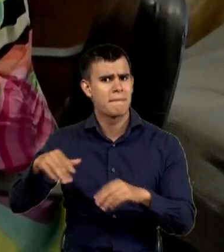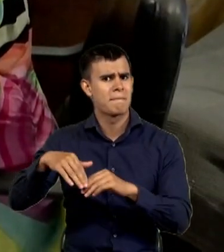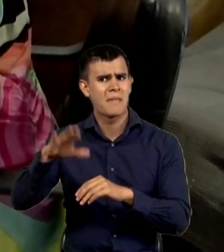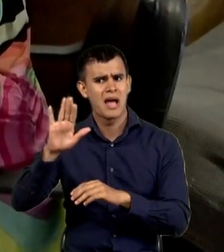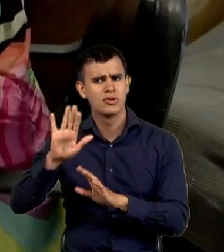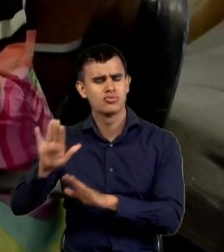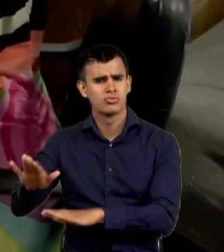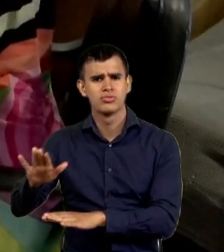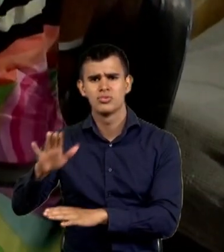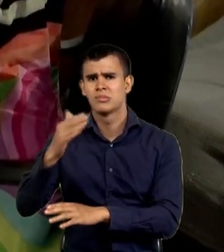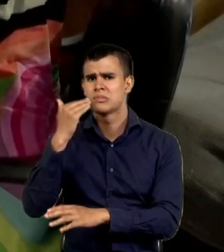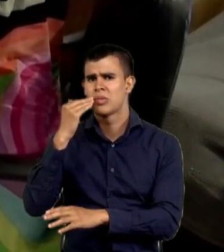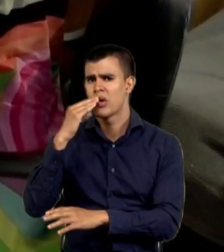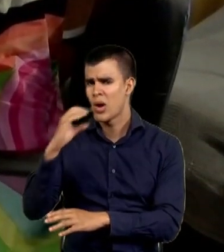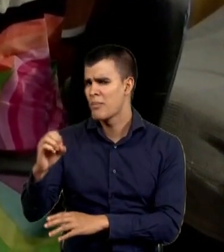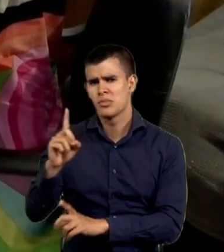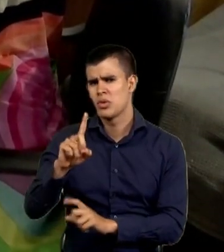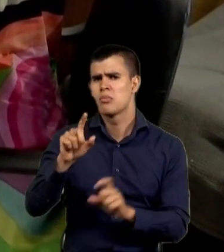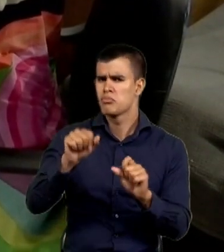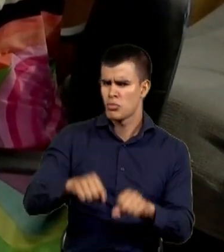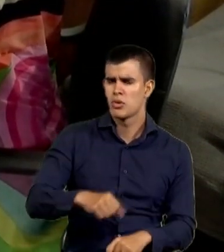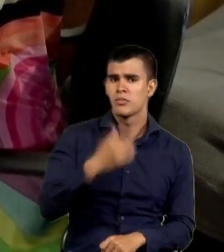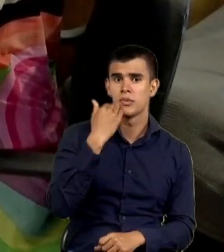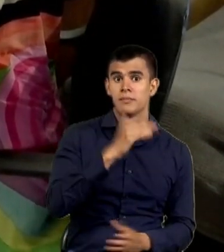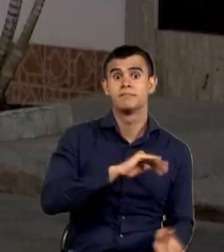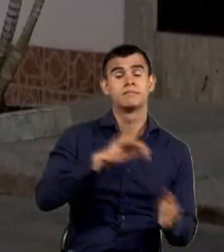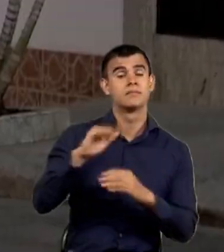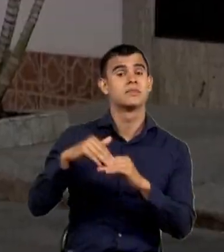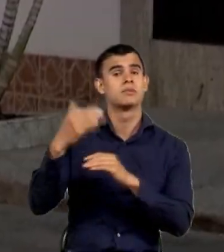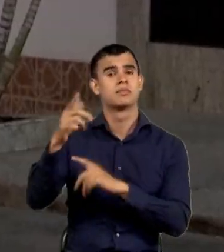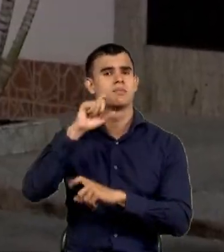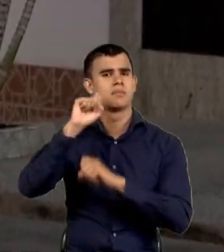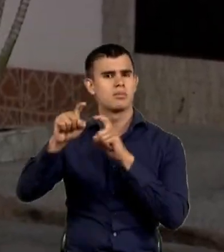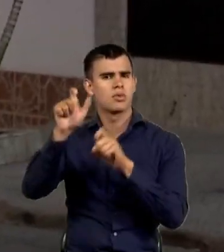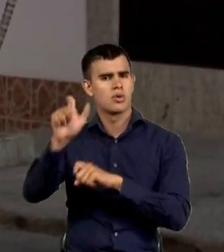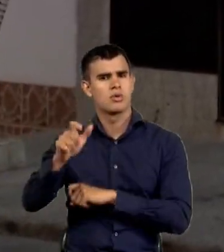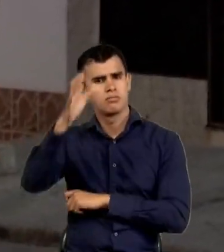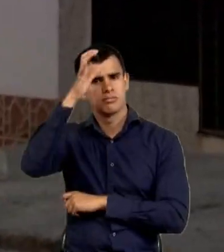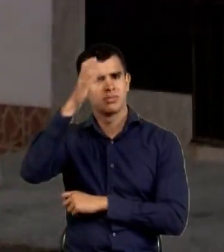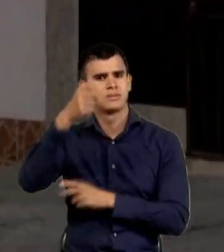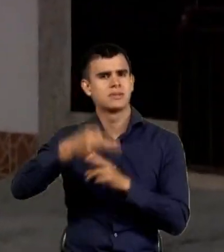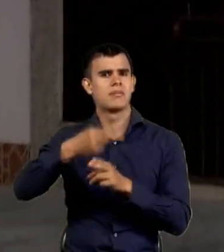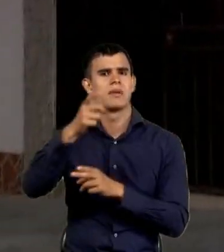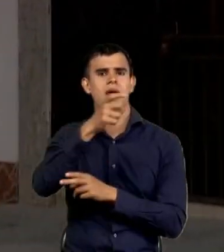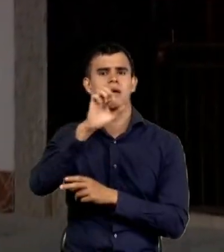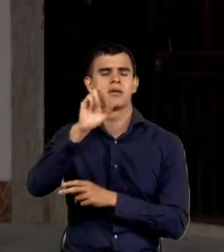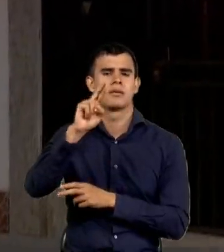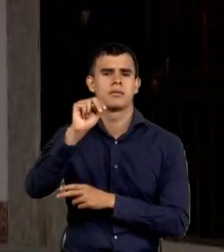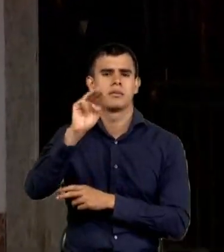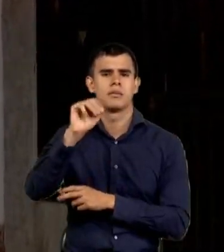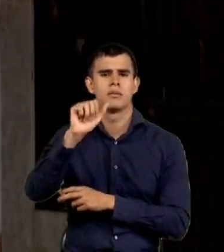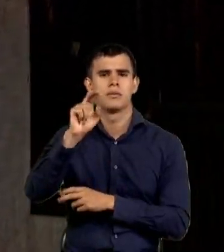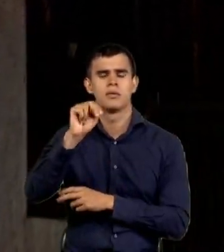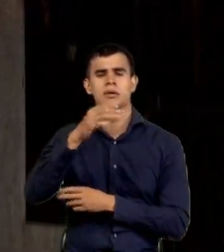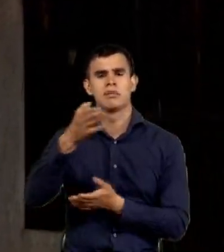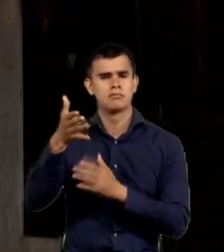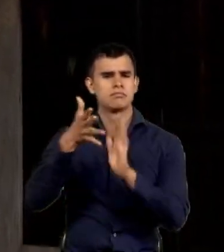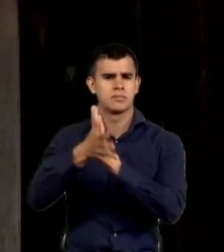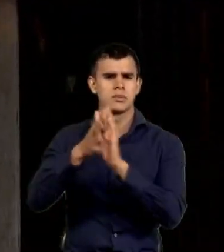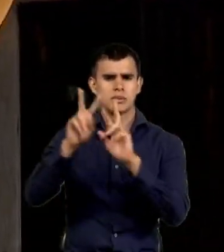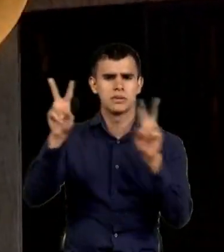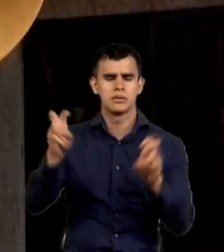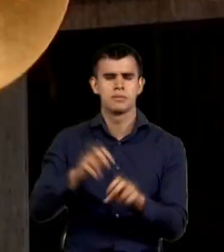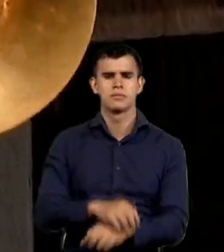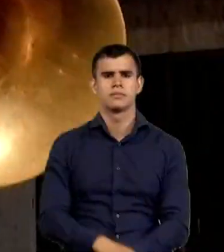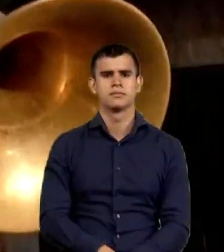el recorrido que la ha hecho grande, el género no tiene nada que ver. Al regresar de comerciales, el experto músico salsero Germán Ruiz